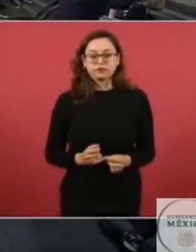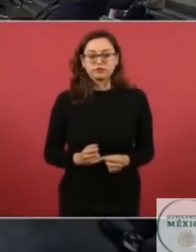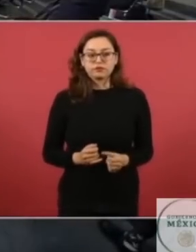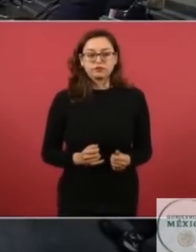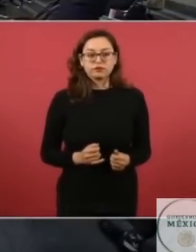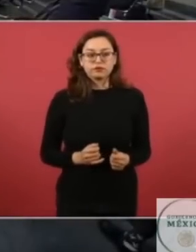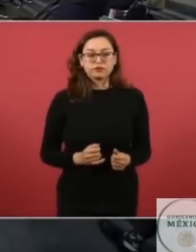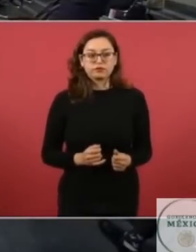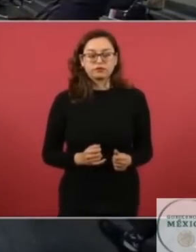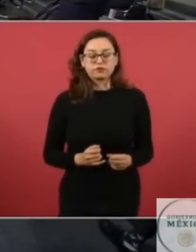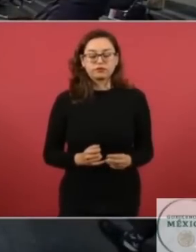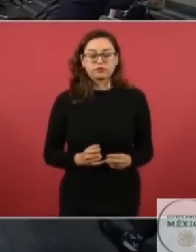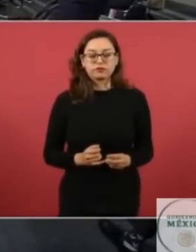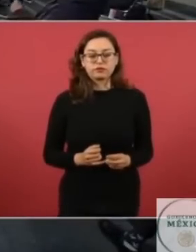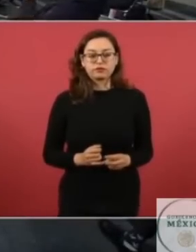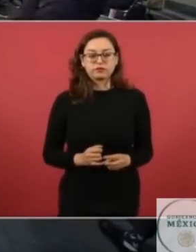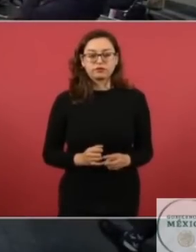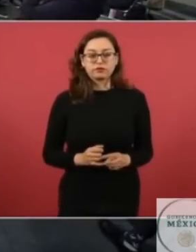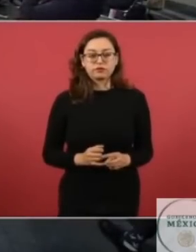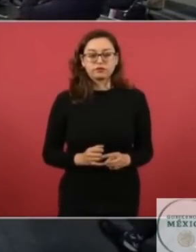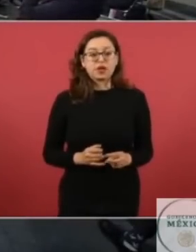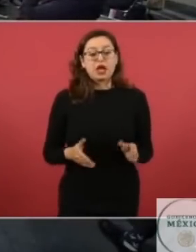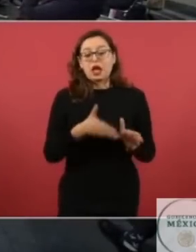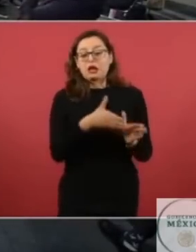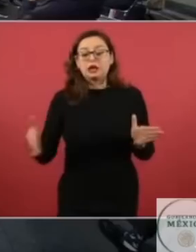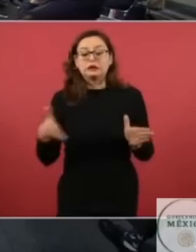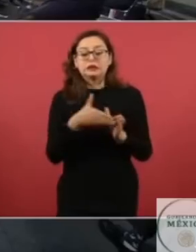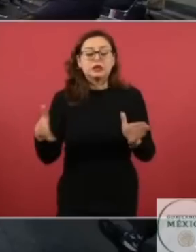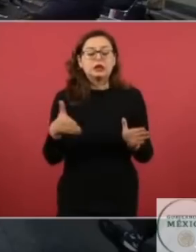dicen, es un periodo de aclaración.